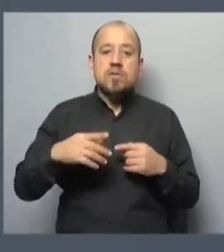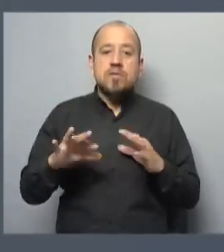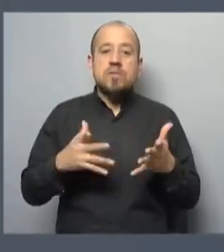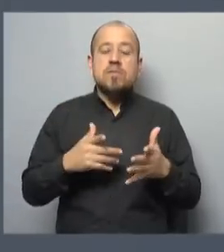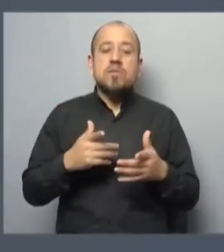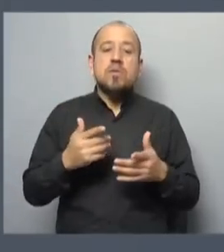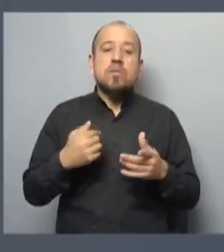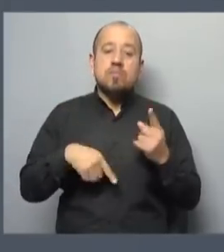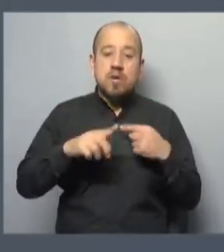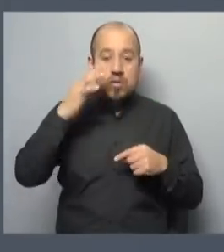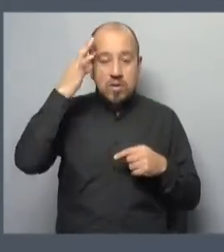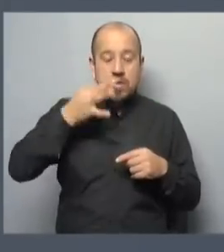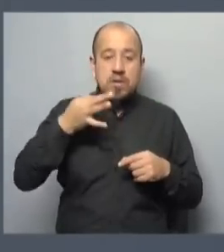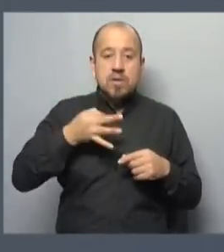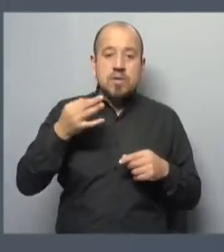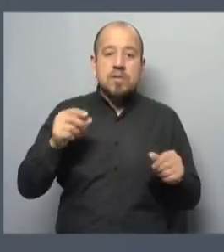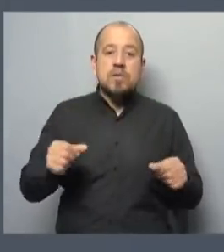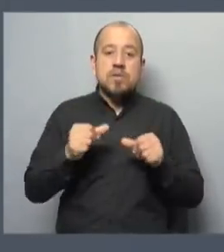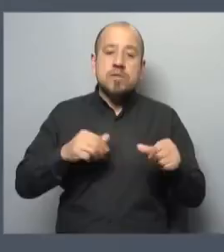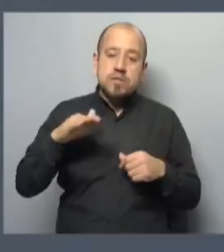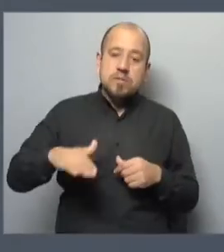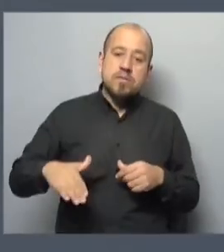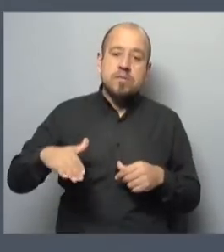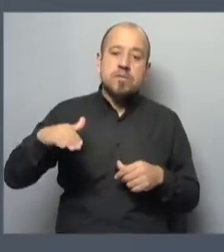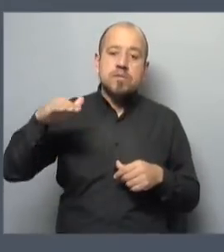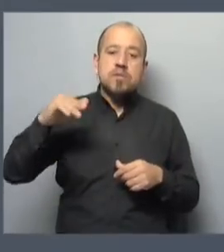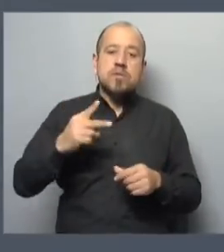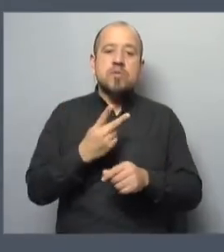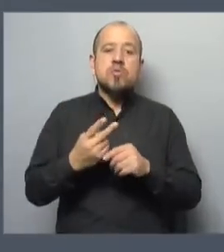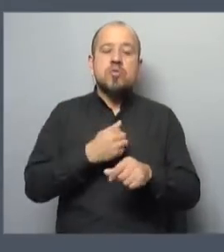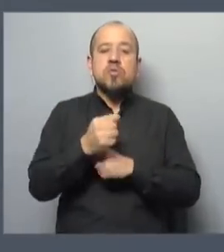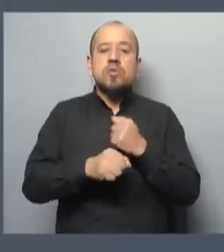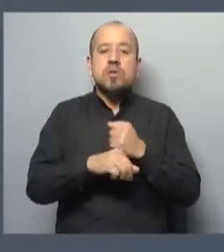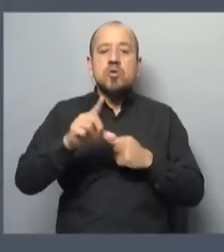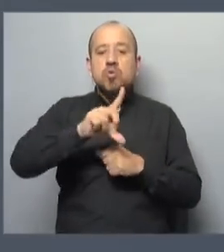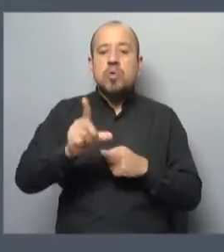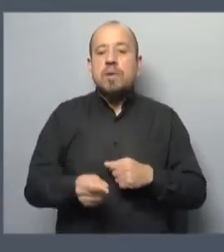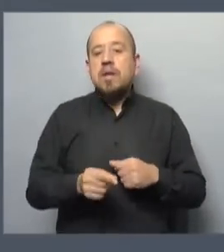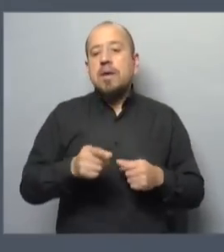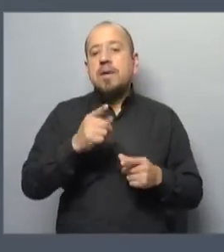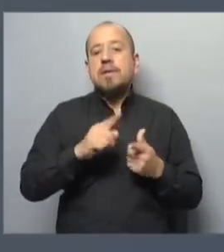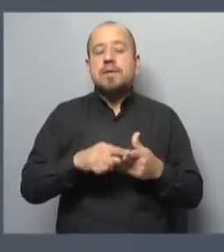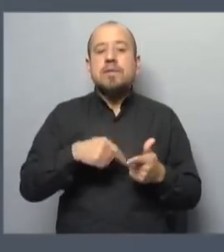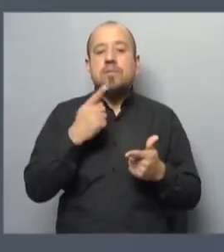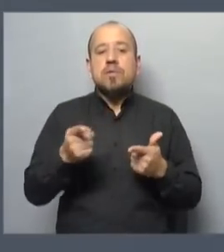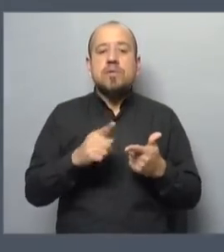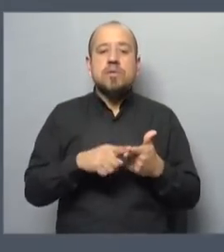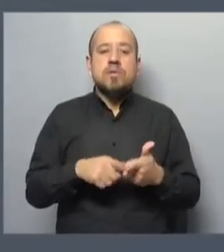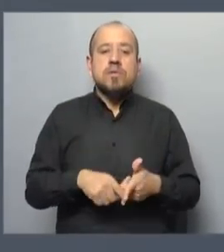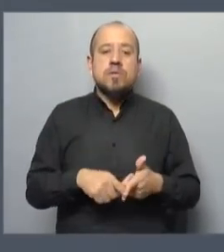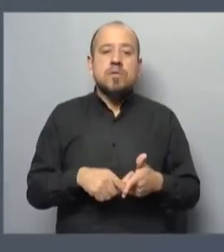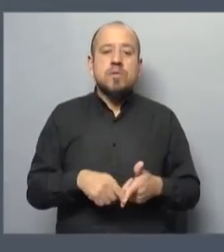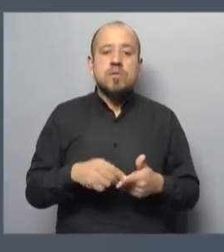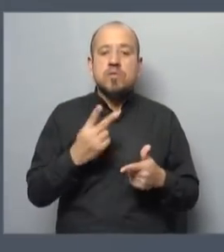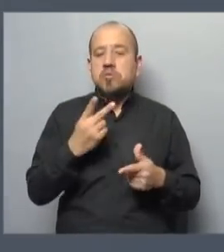pero en realidad hice las formativas hice un par de años formativas de sudamérica después dejé un par de año de